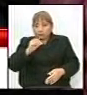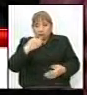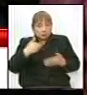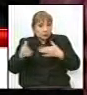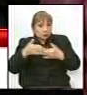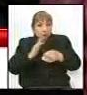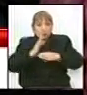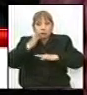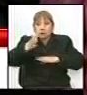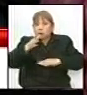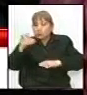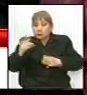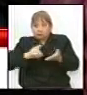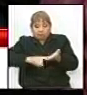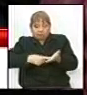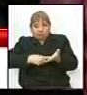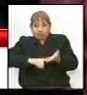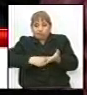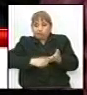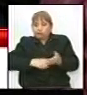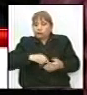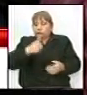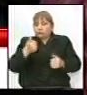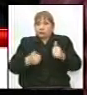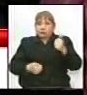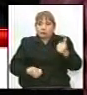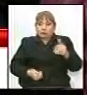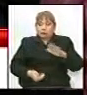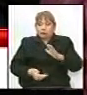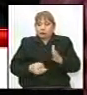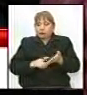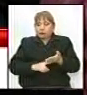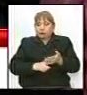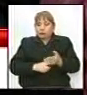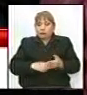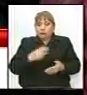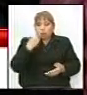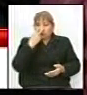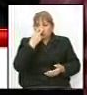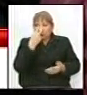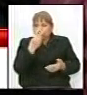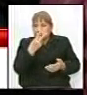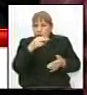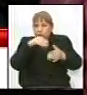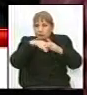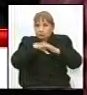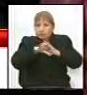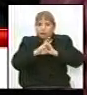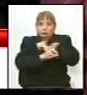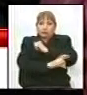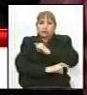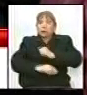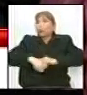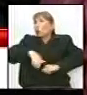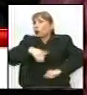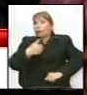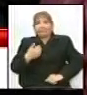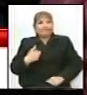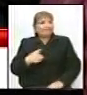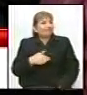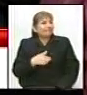país, huella digital de una mano y de la otra, y visión óptica para poder ingresar a un país. No es